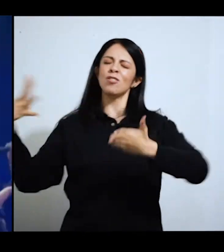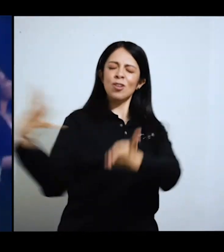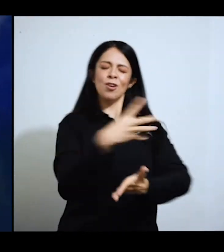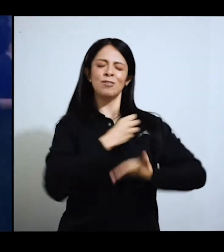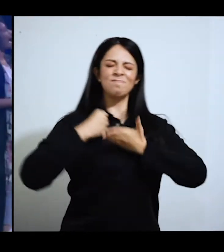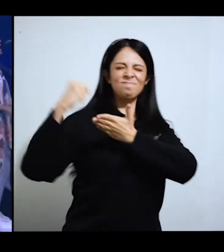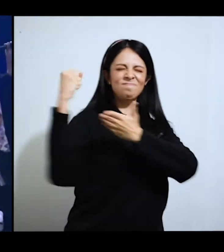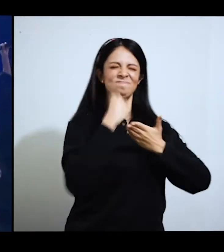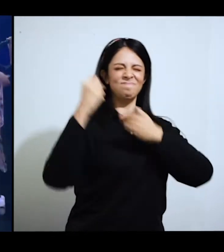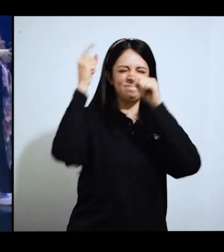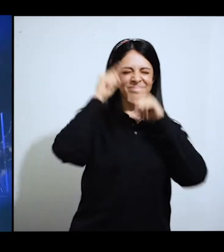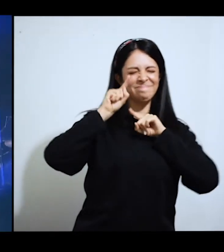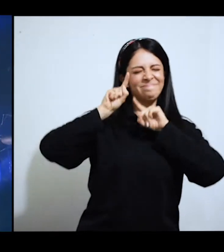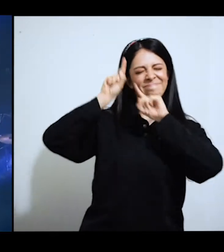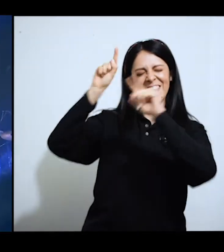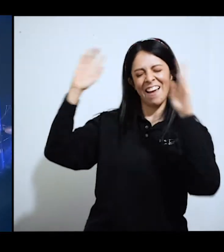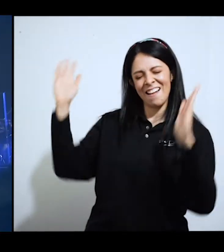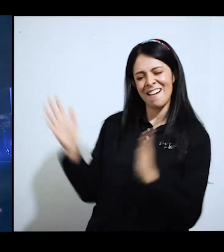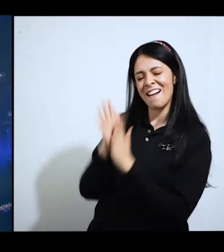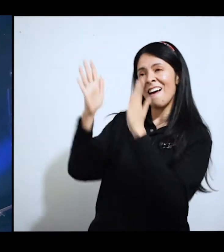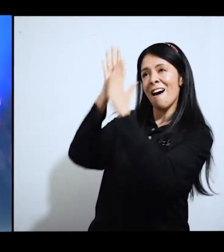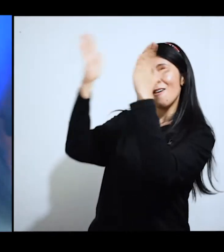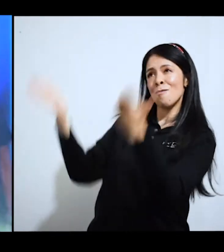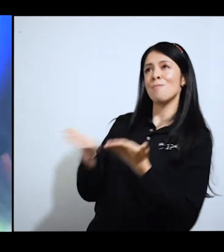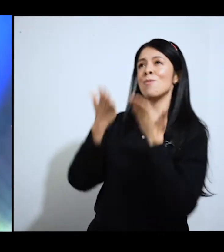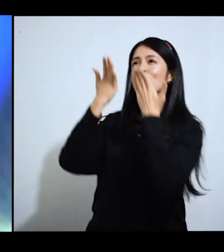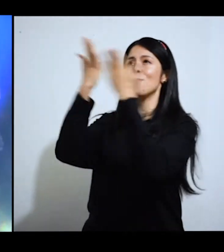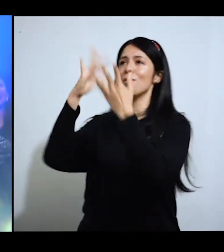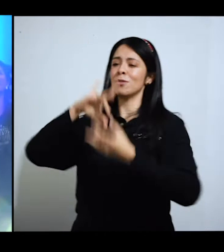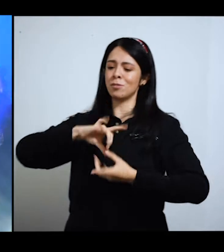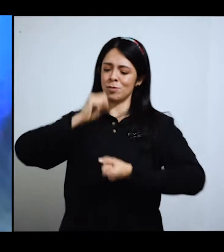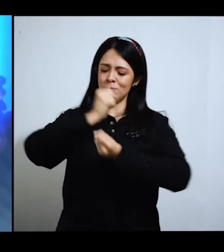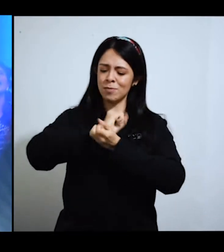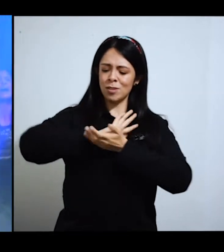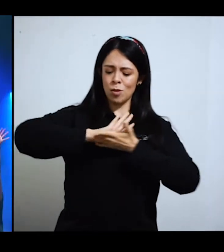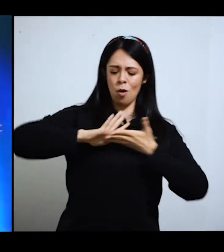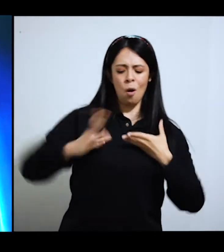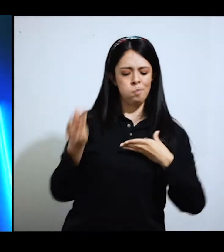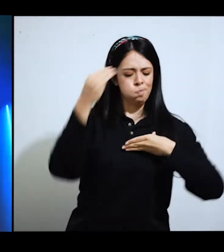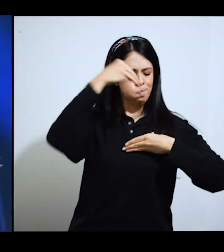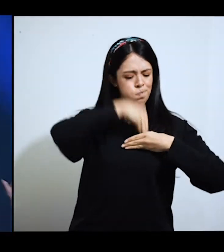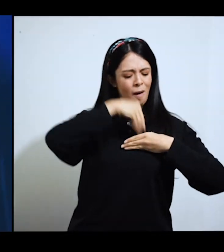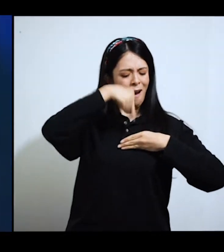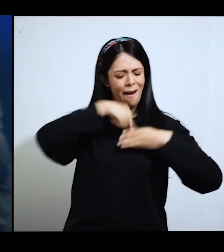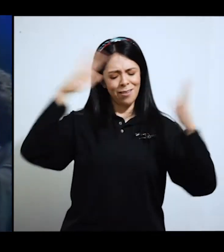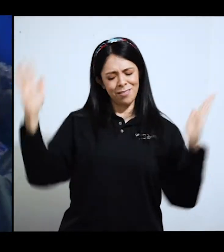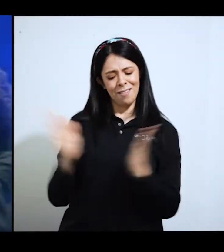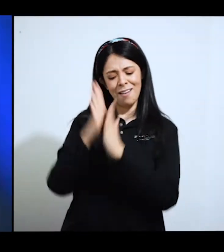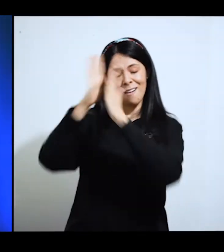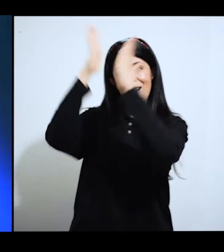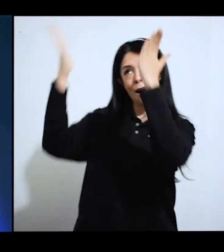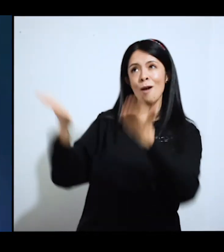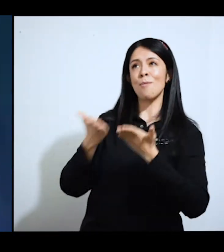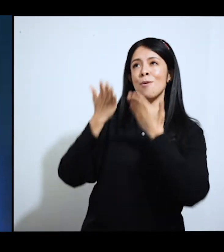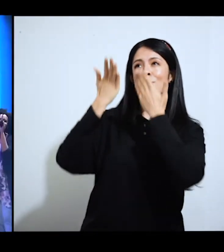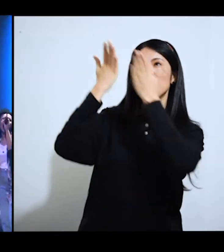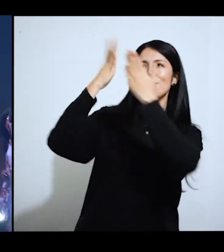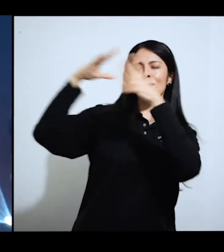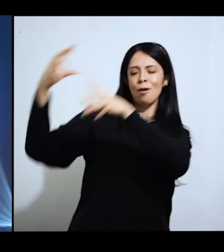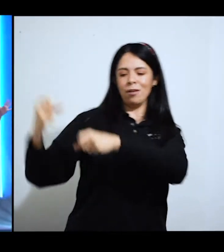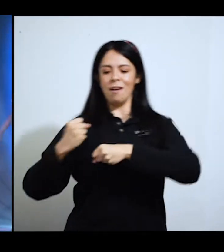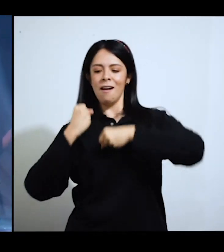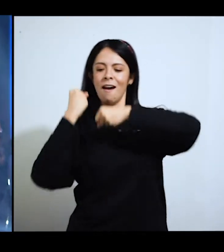Te alabo, victorioso soy en ti. Te alabo, por tu espíritu en mí.